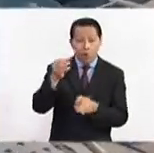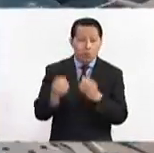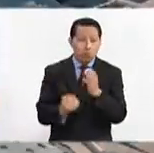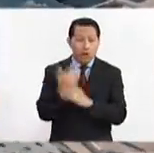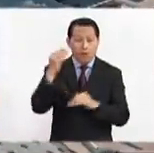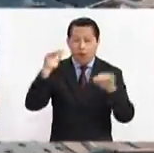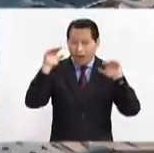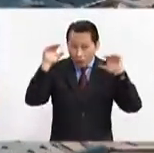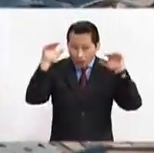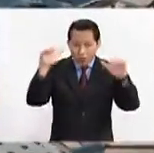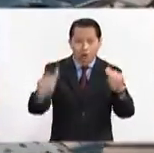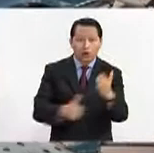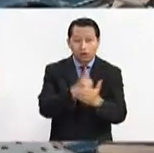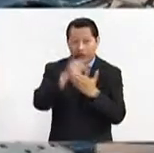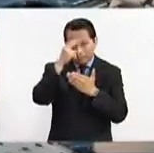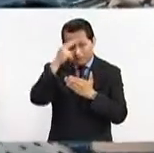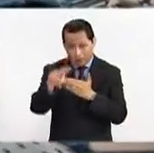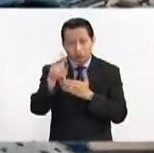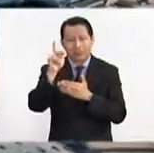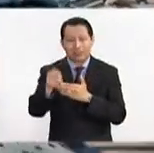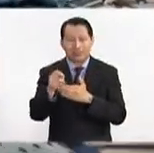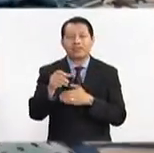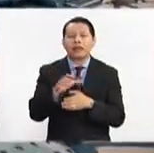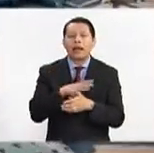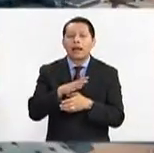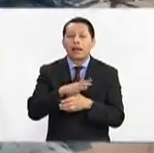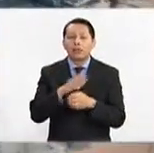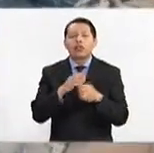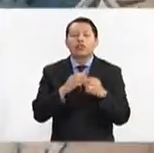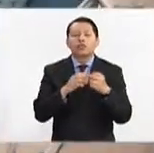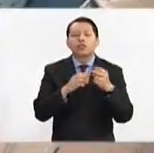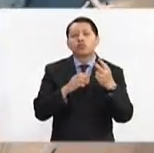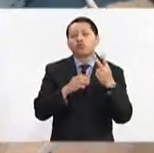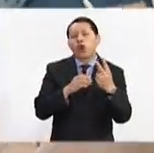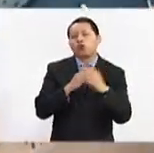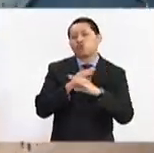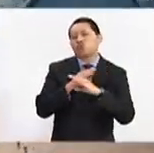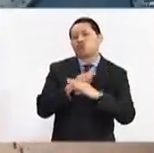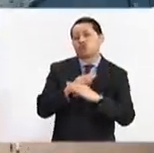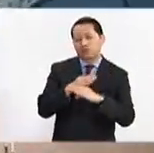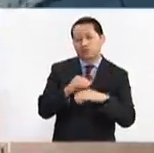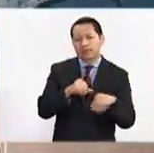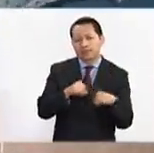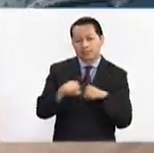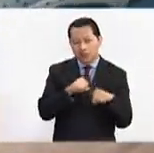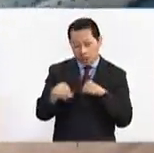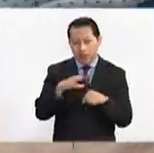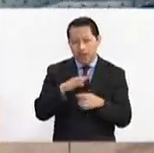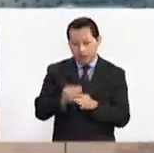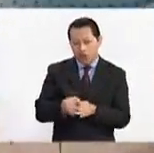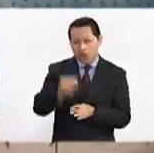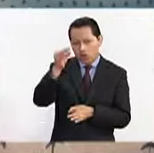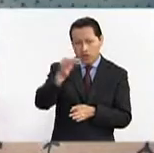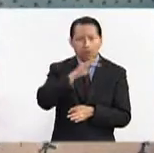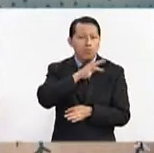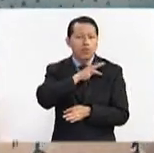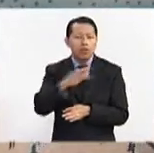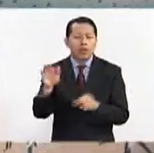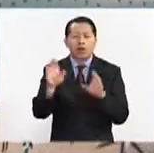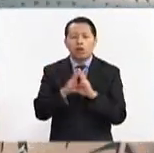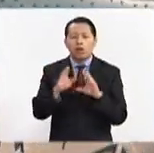Aeropuerto Internacional de México. El sistema consistirá en 12 aisladores sísmicos que serán colocados en la base de la torre de control, permitiendo con